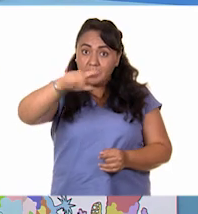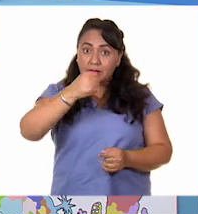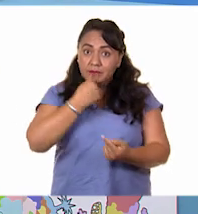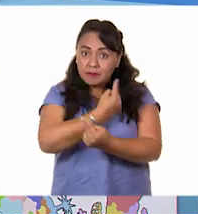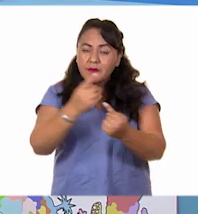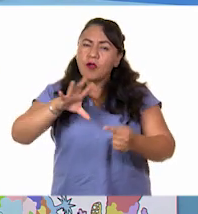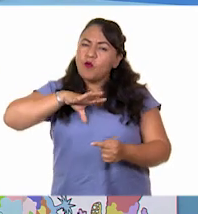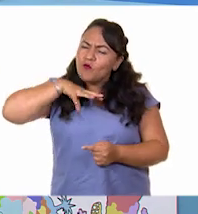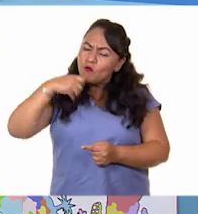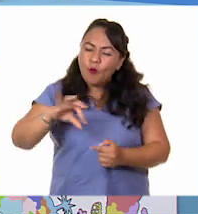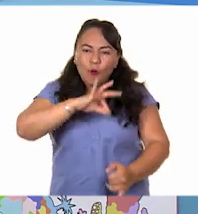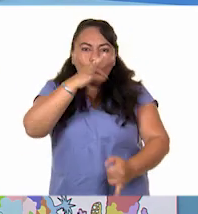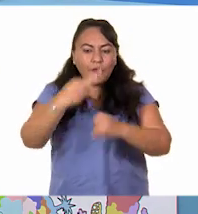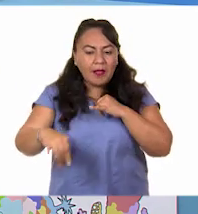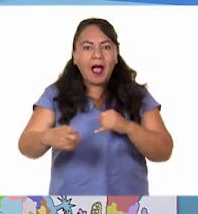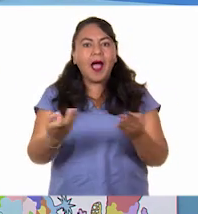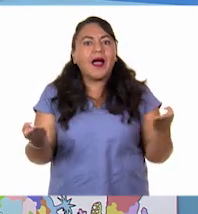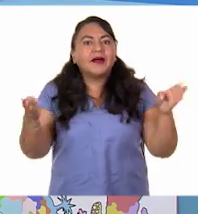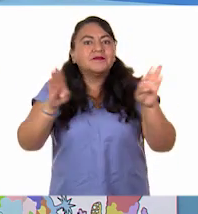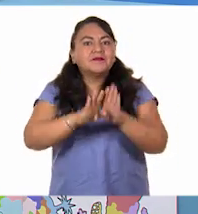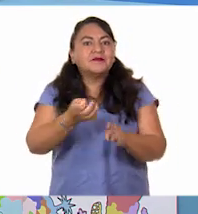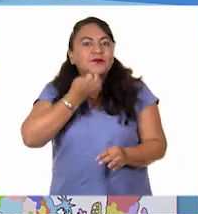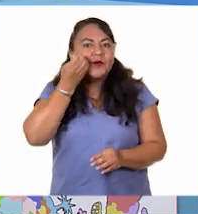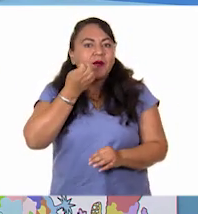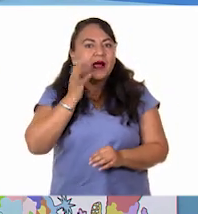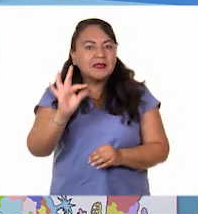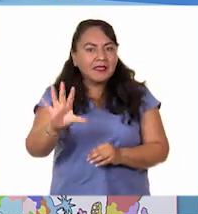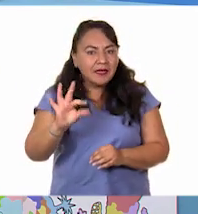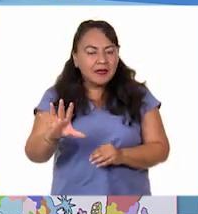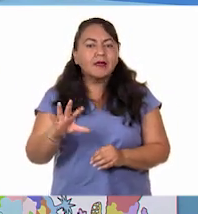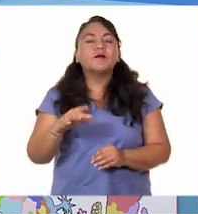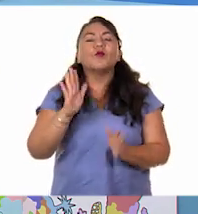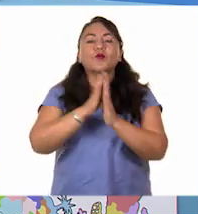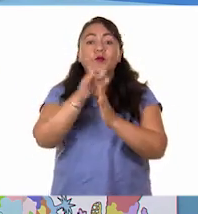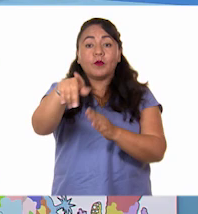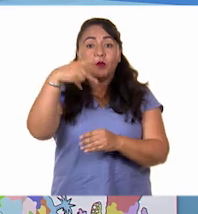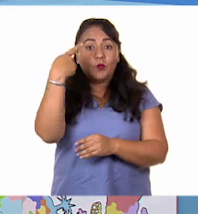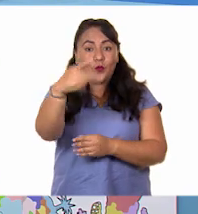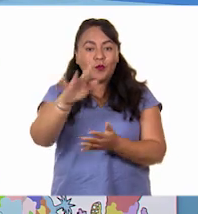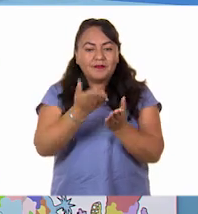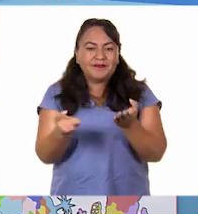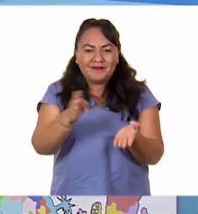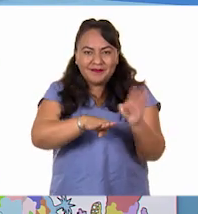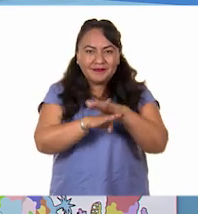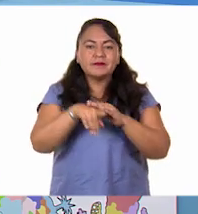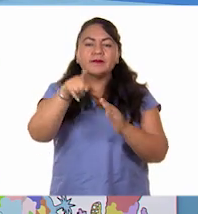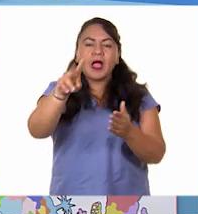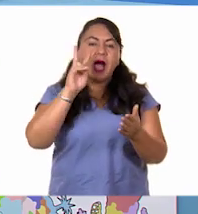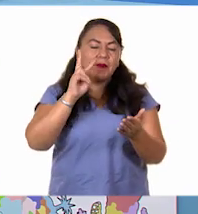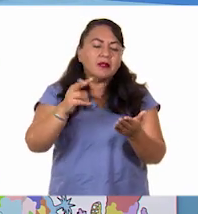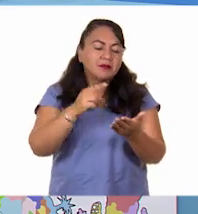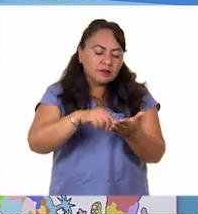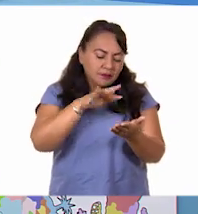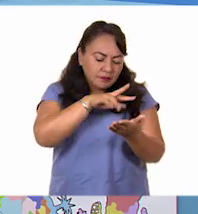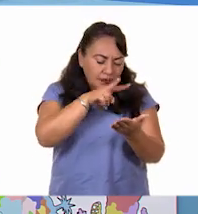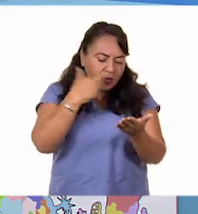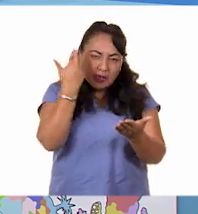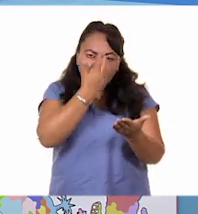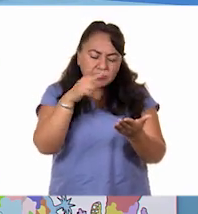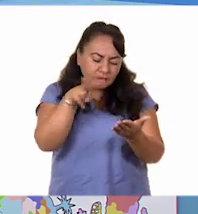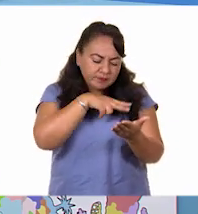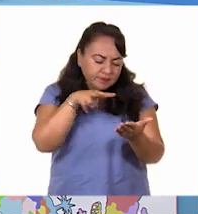esfuerzo para concluir con este ciclo escolar. Por favor, revisen la escritura de sus trípticos para compartirlos con sus